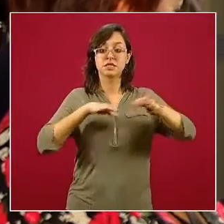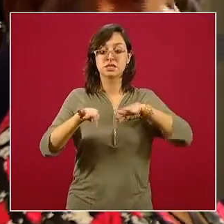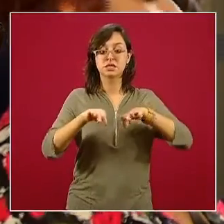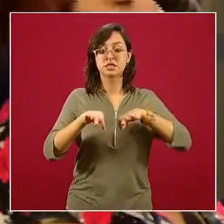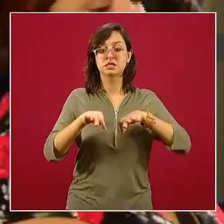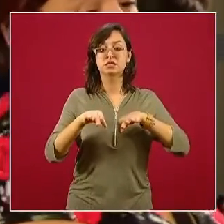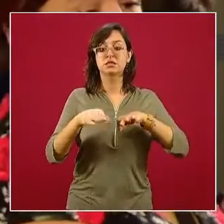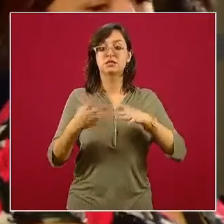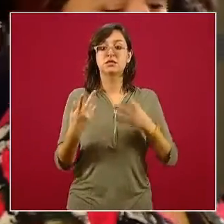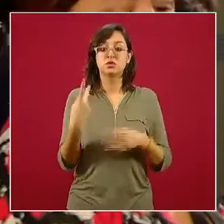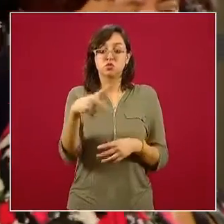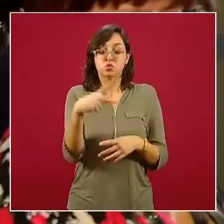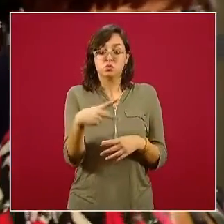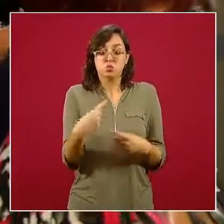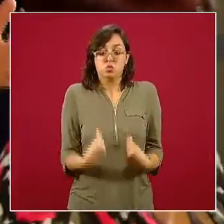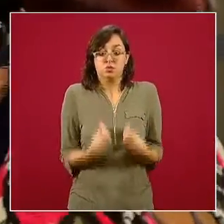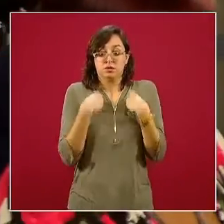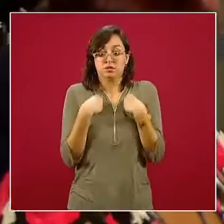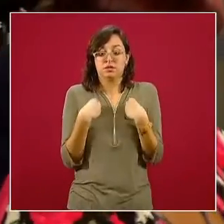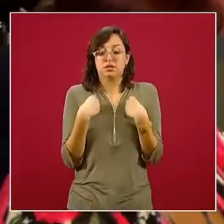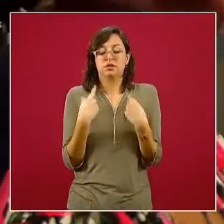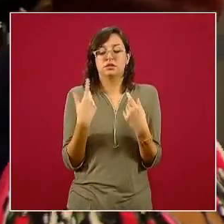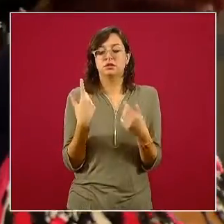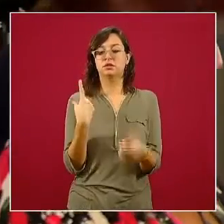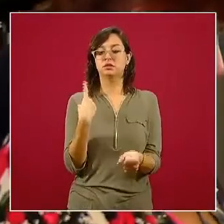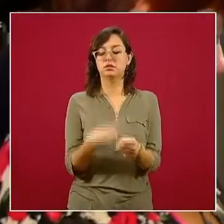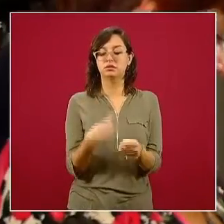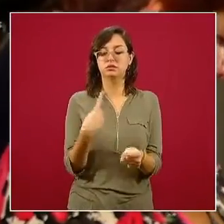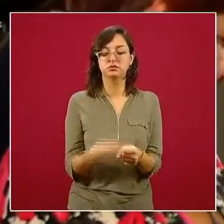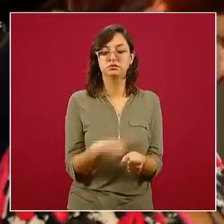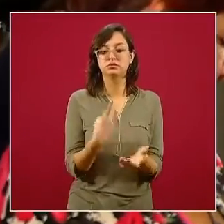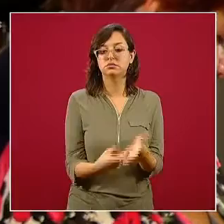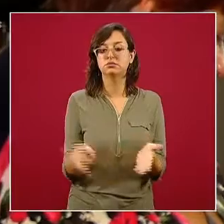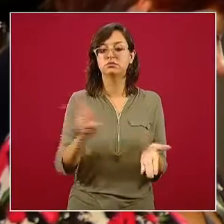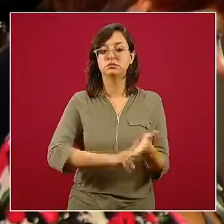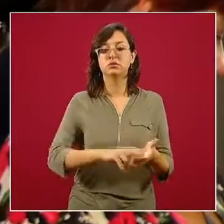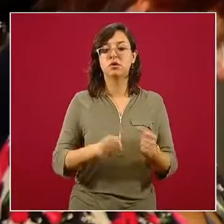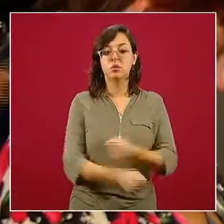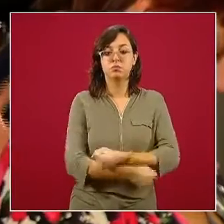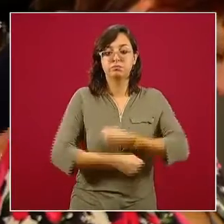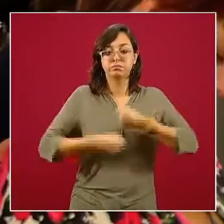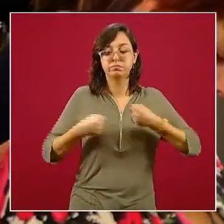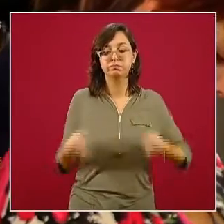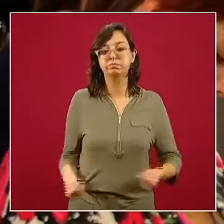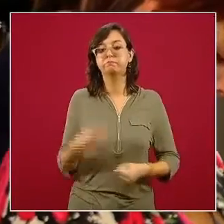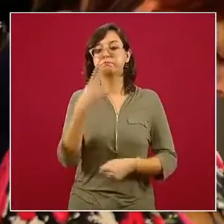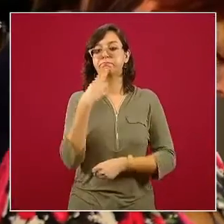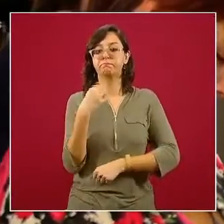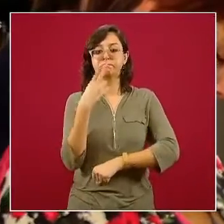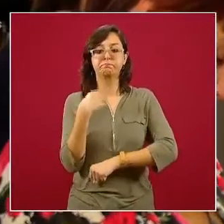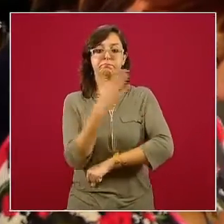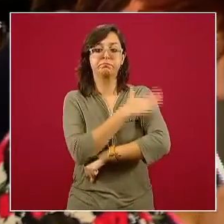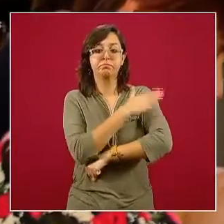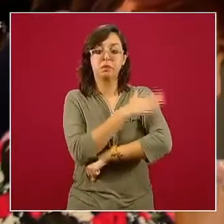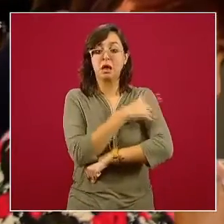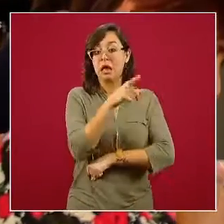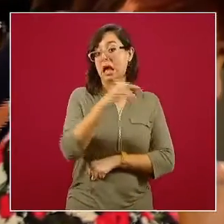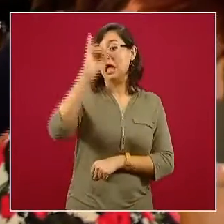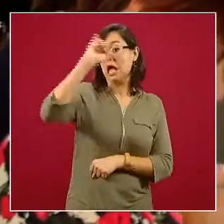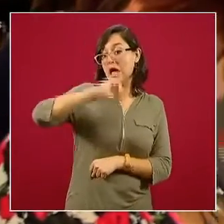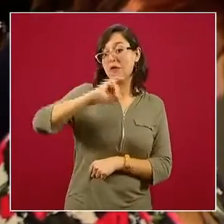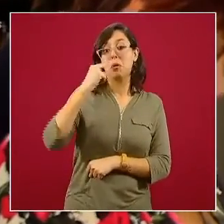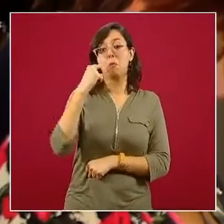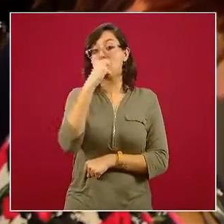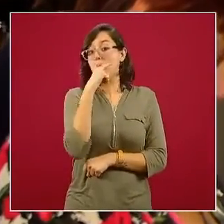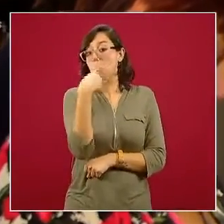algunas condiciones de riesgo, justamente como la obesidad, diabetes, hipertensión? ¿Se dejará esto a criterio de los patrones o